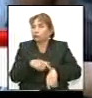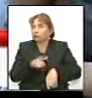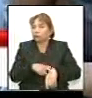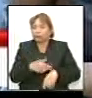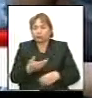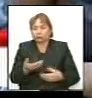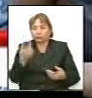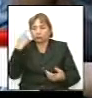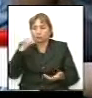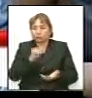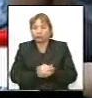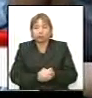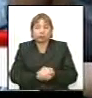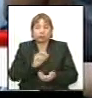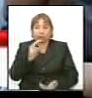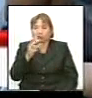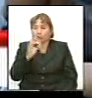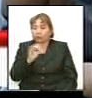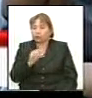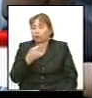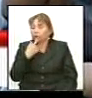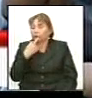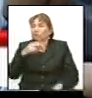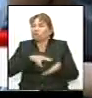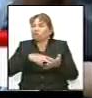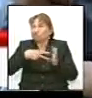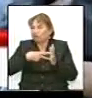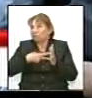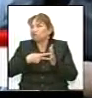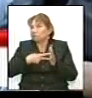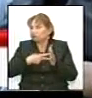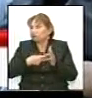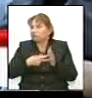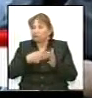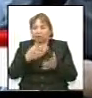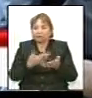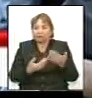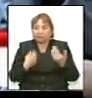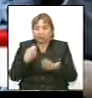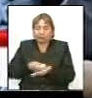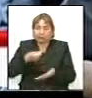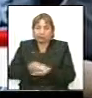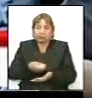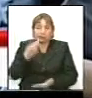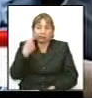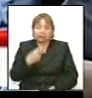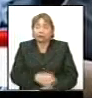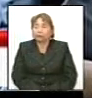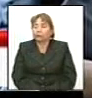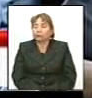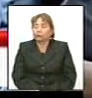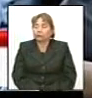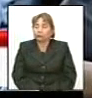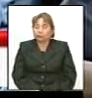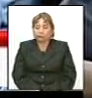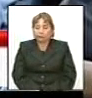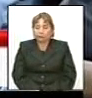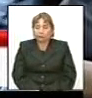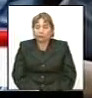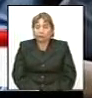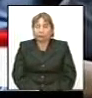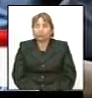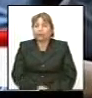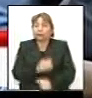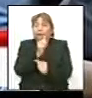criterios para la 28 significa que el ciudadano no paga un poquito más que el ciudadano de de san